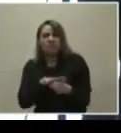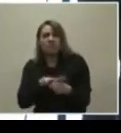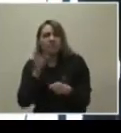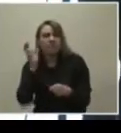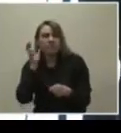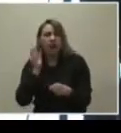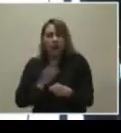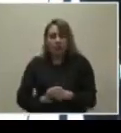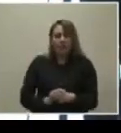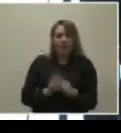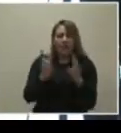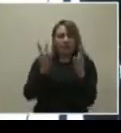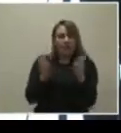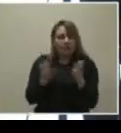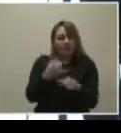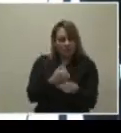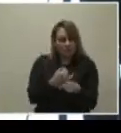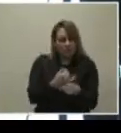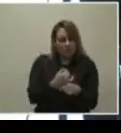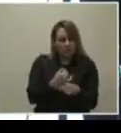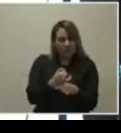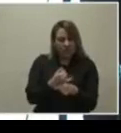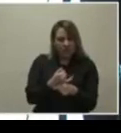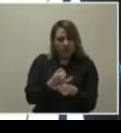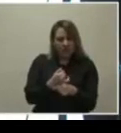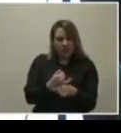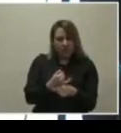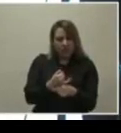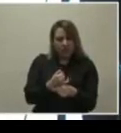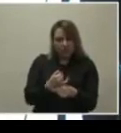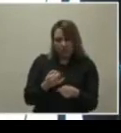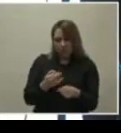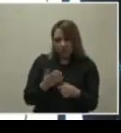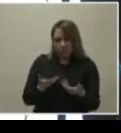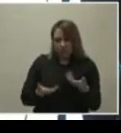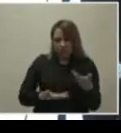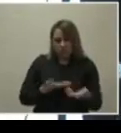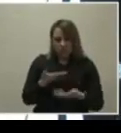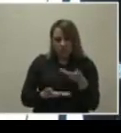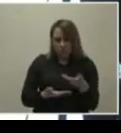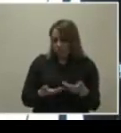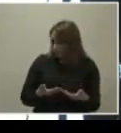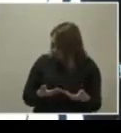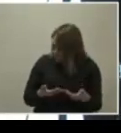en el tema este de la investigación, comenta de la cuestión de la seriedad del asunto, pero